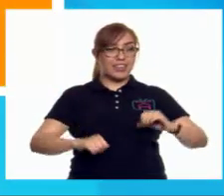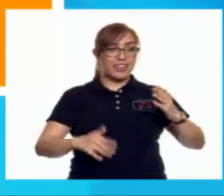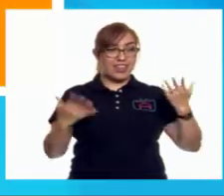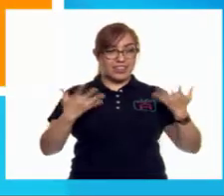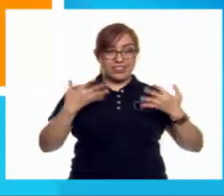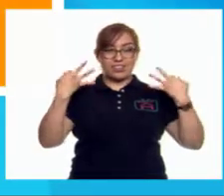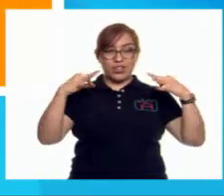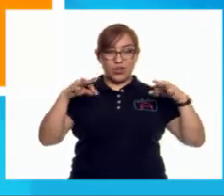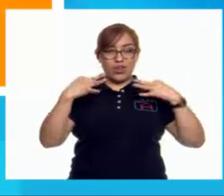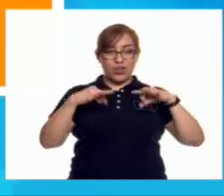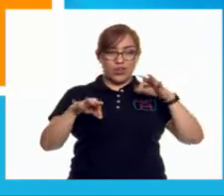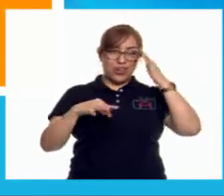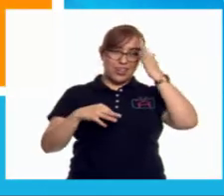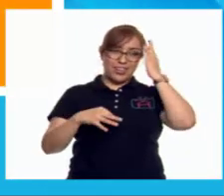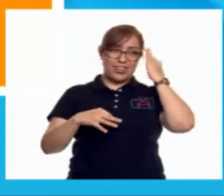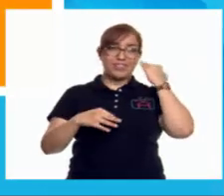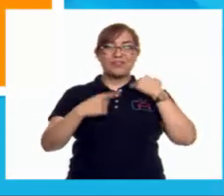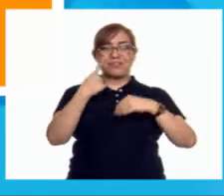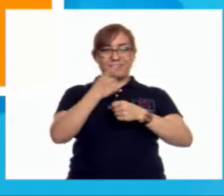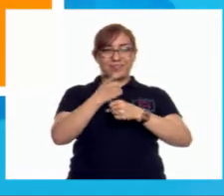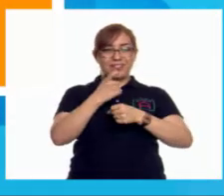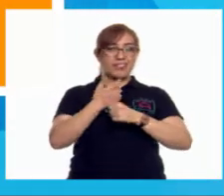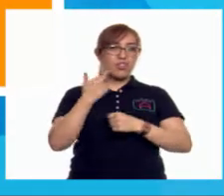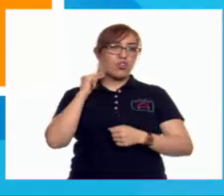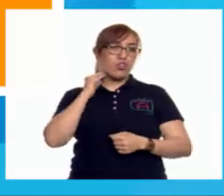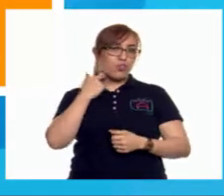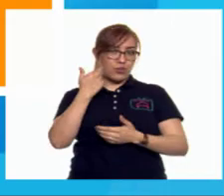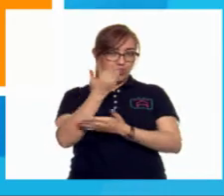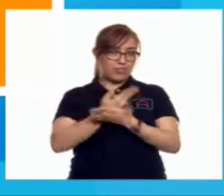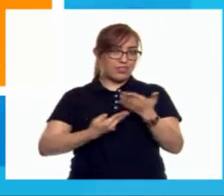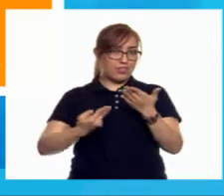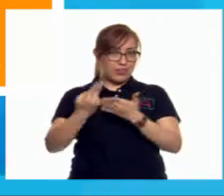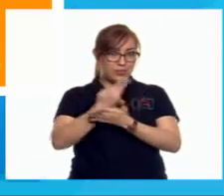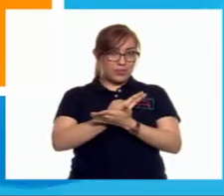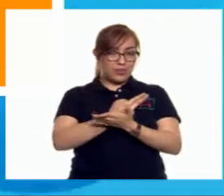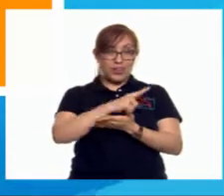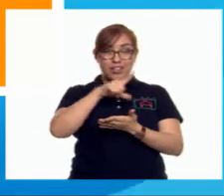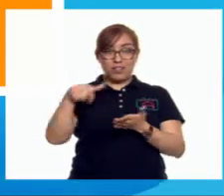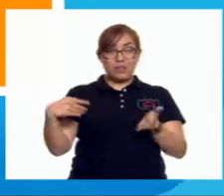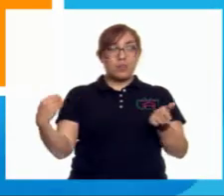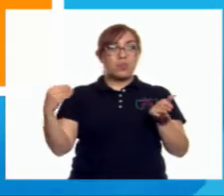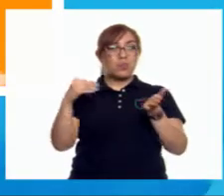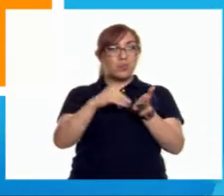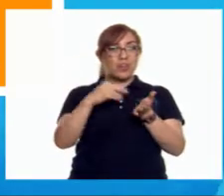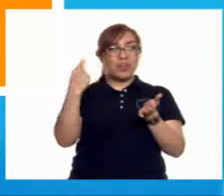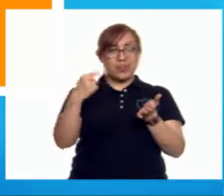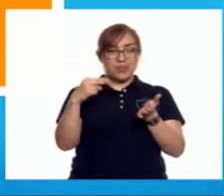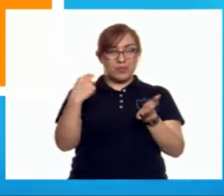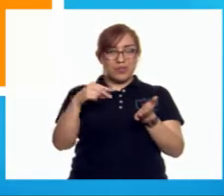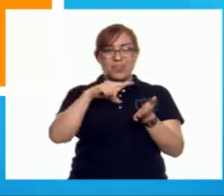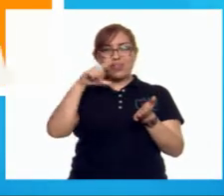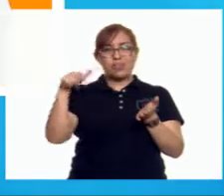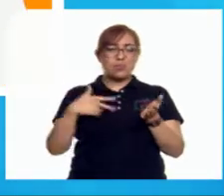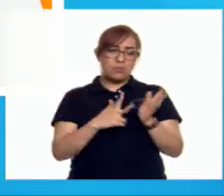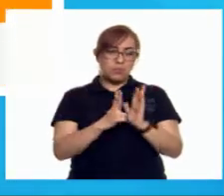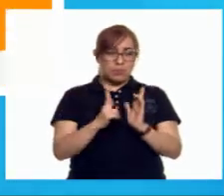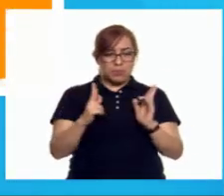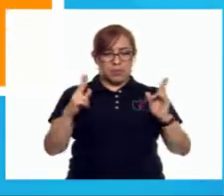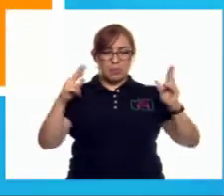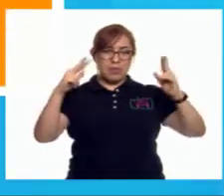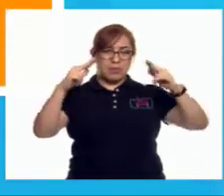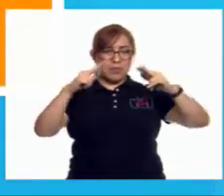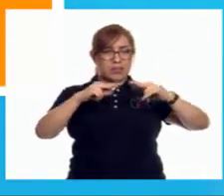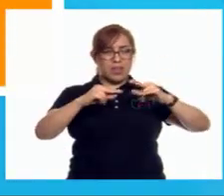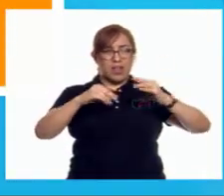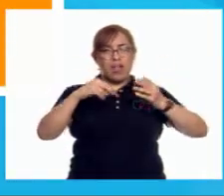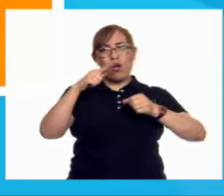en blanco, dibuja un robot y ponle un nombre. Recorta el dibujo, decóralo, coloreándolo o